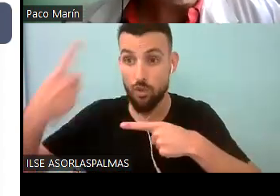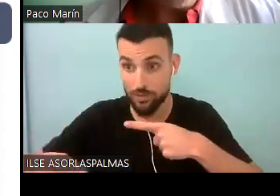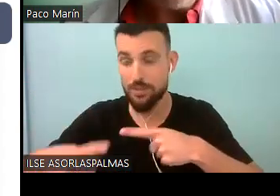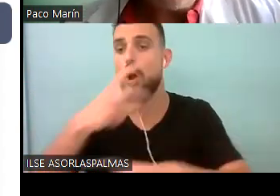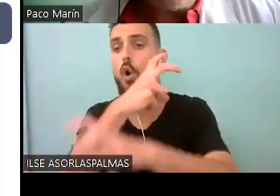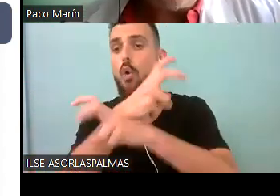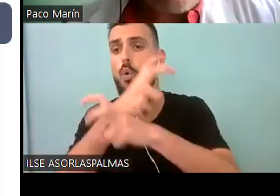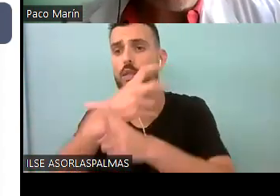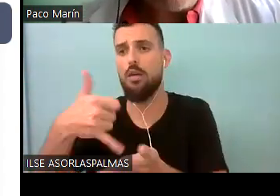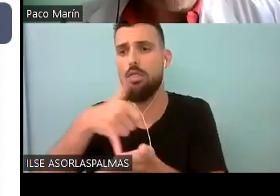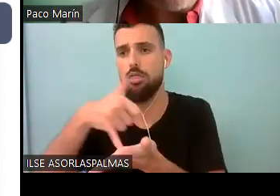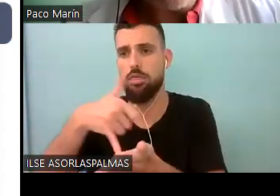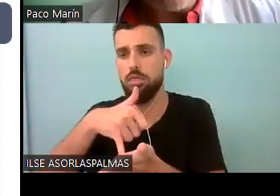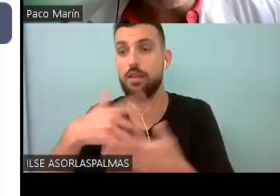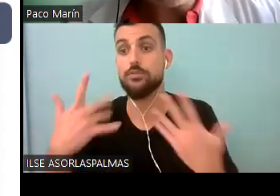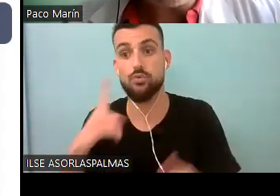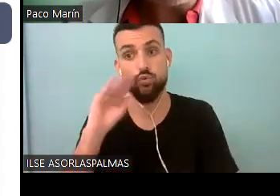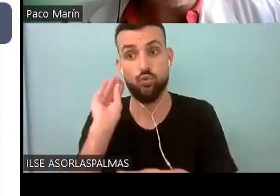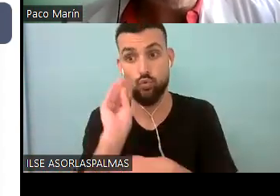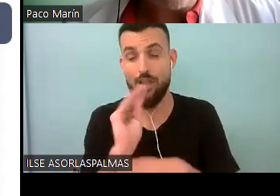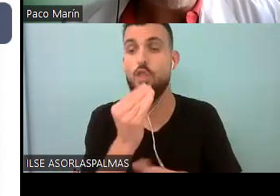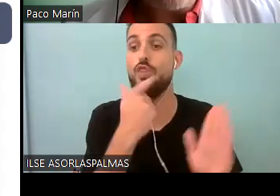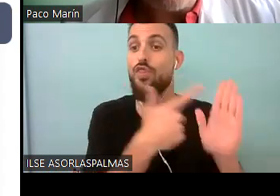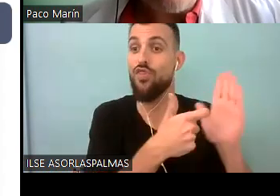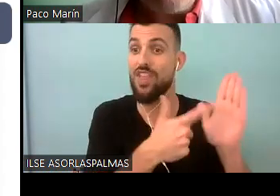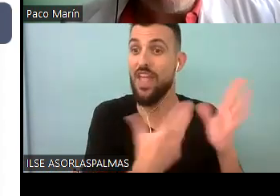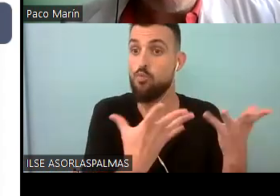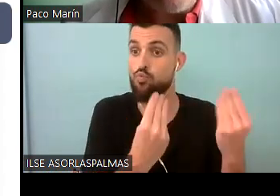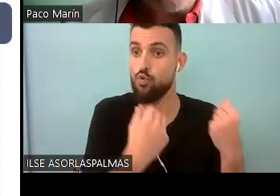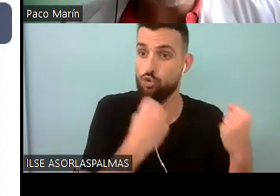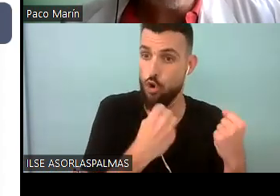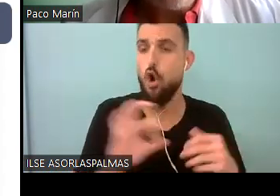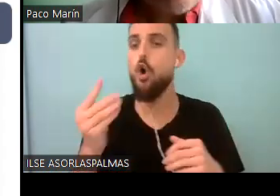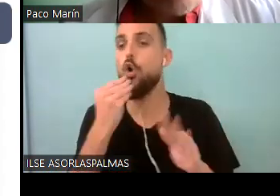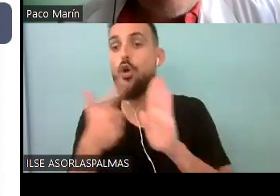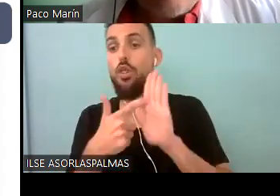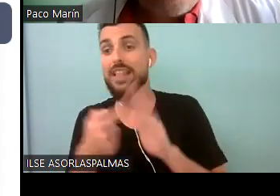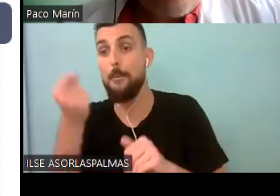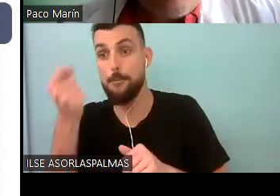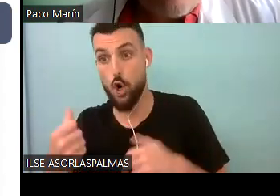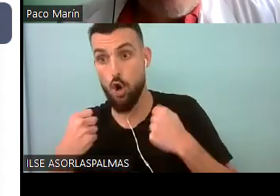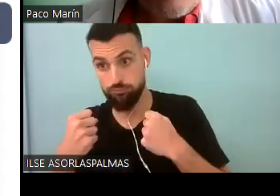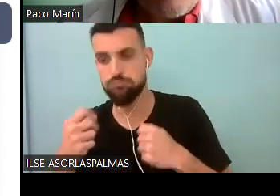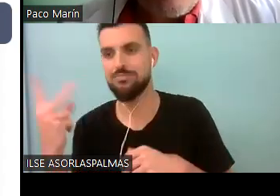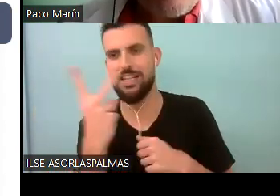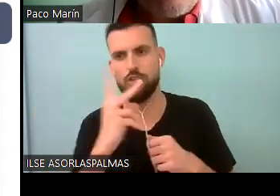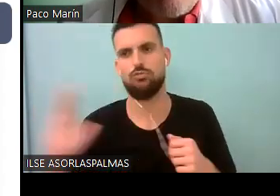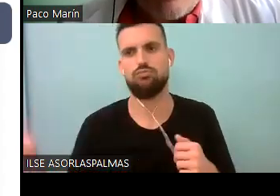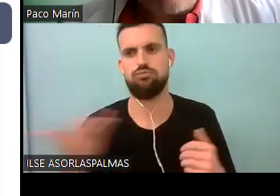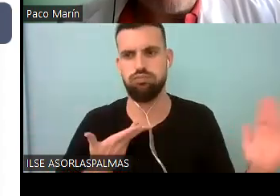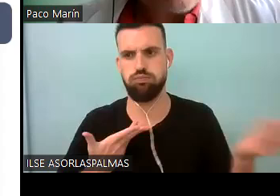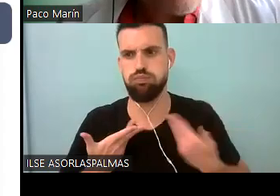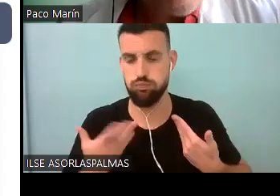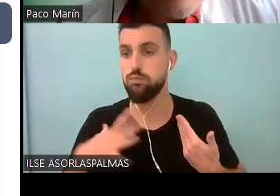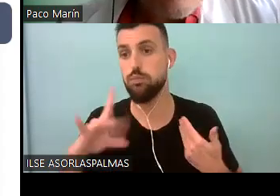Por lo tanto, tanto las dietas hipoproteicas como las dietas hiperproteicas pueden ir